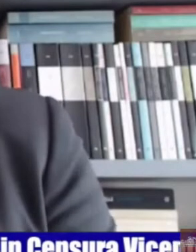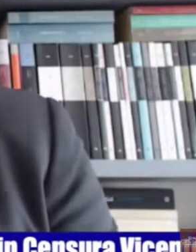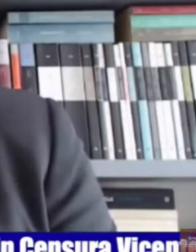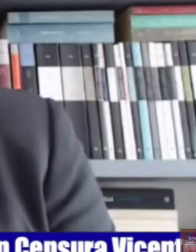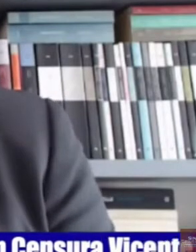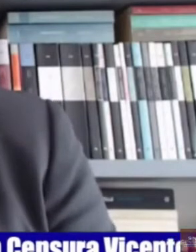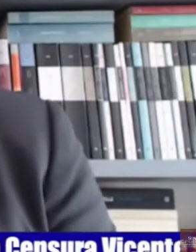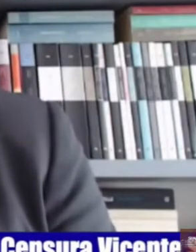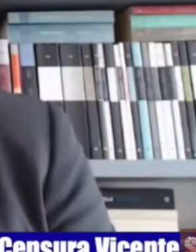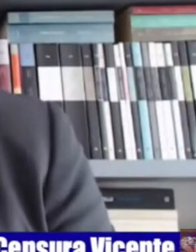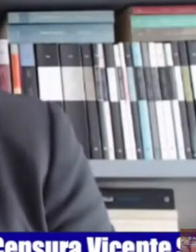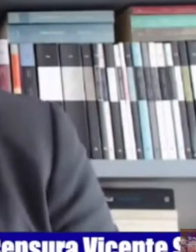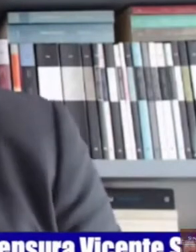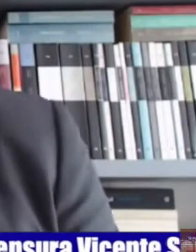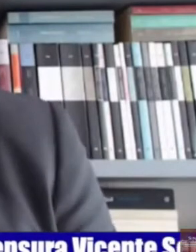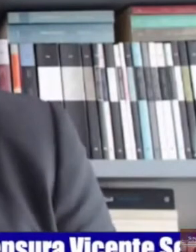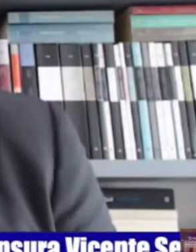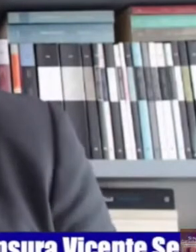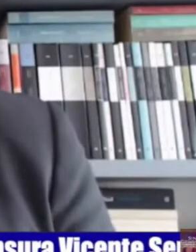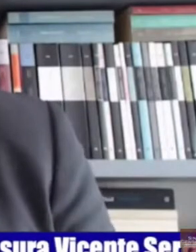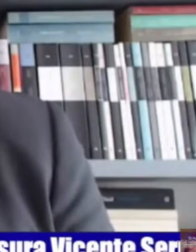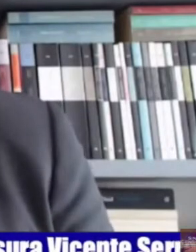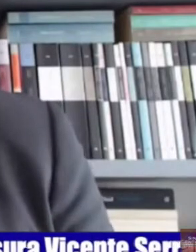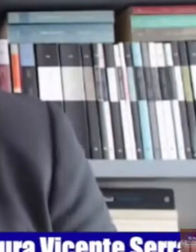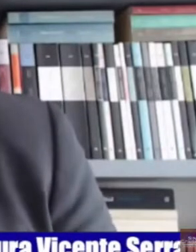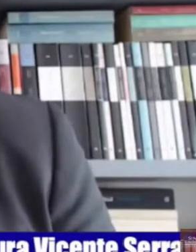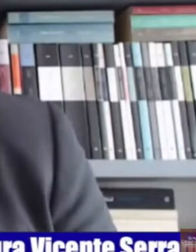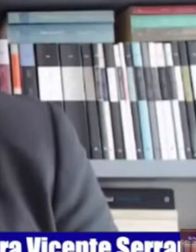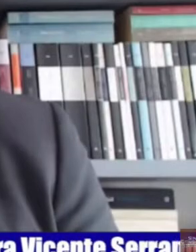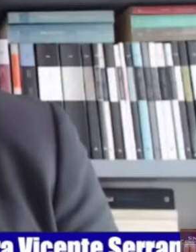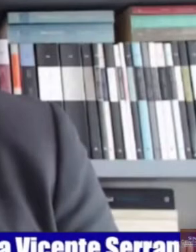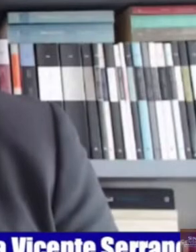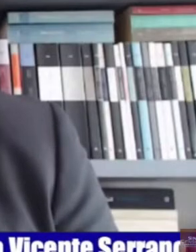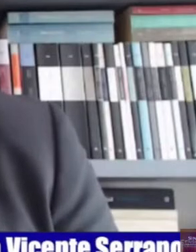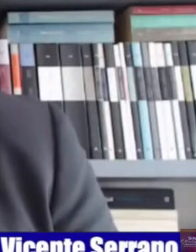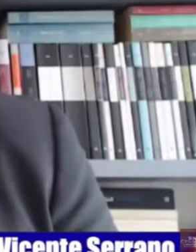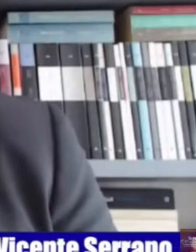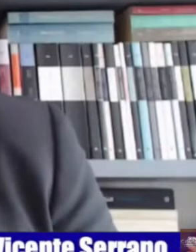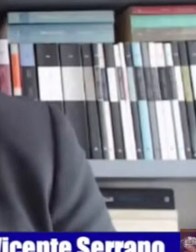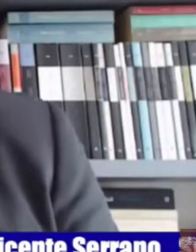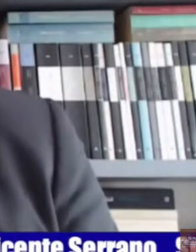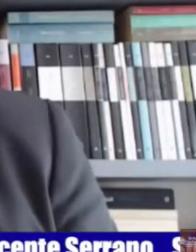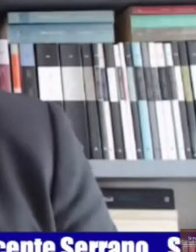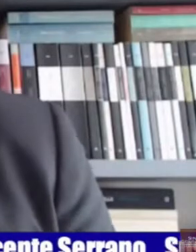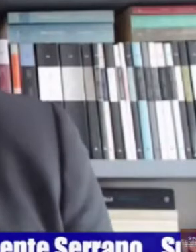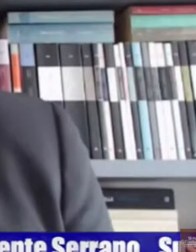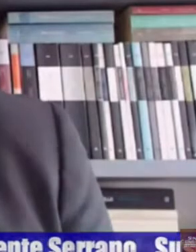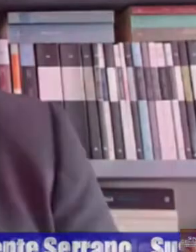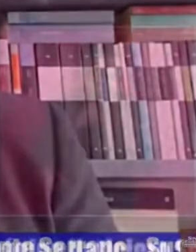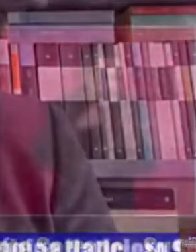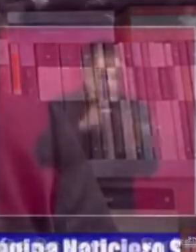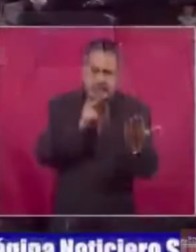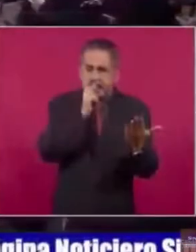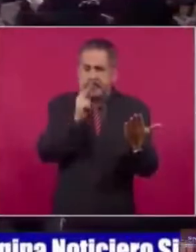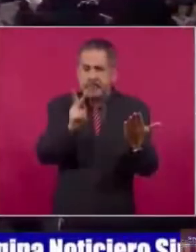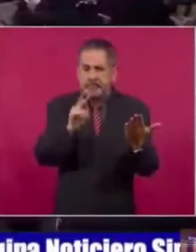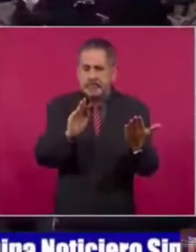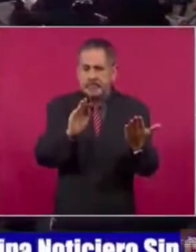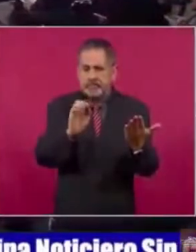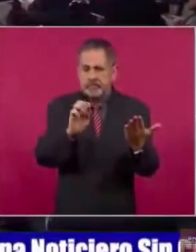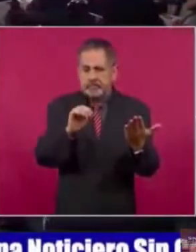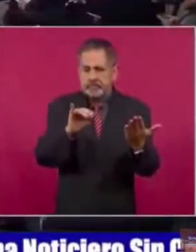el presidente López Obrador está siendo muy frontal con el gobierno de Estados Unidos, no tiene ninguna relación